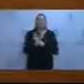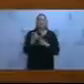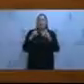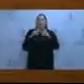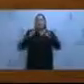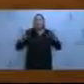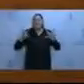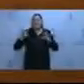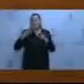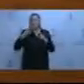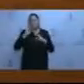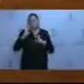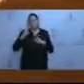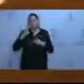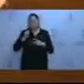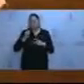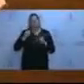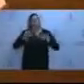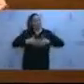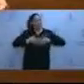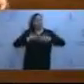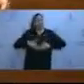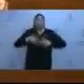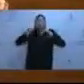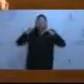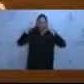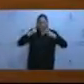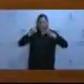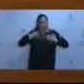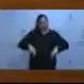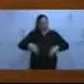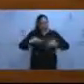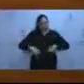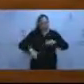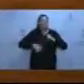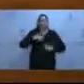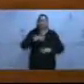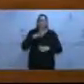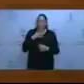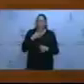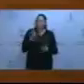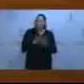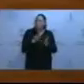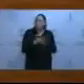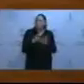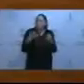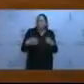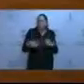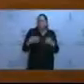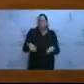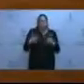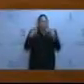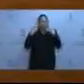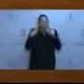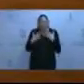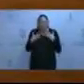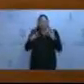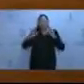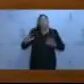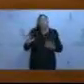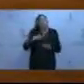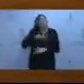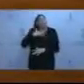empresa, está funcionando con la mayor normalidad posible y se halla al corriente de sus pagos ordinarios. Pero cierto es que la posibilidad de